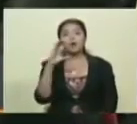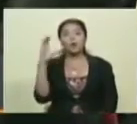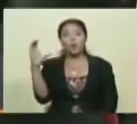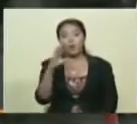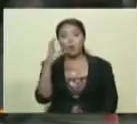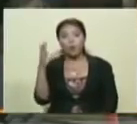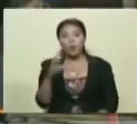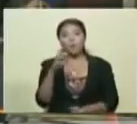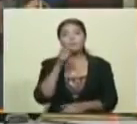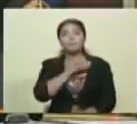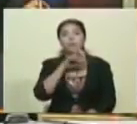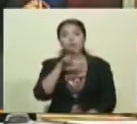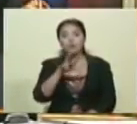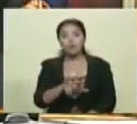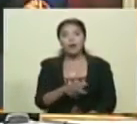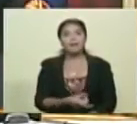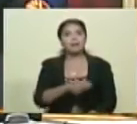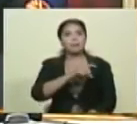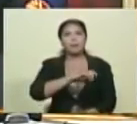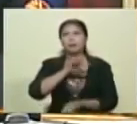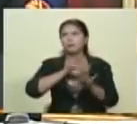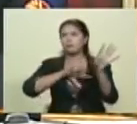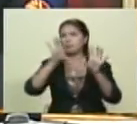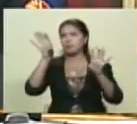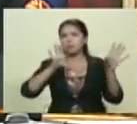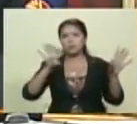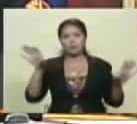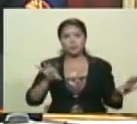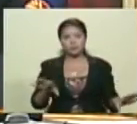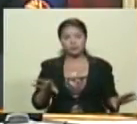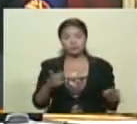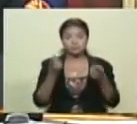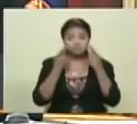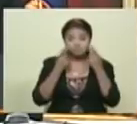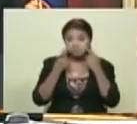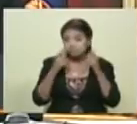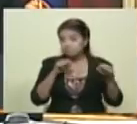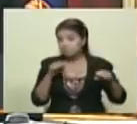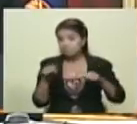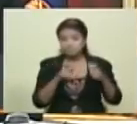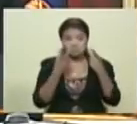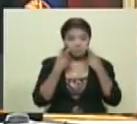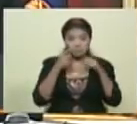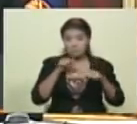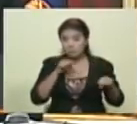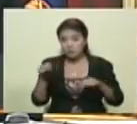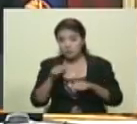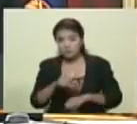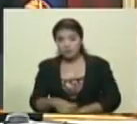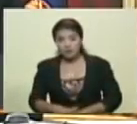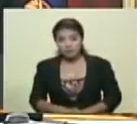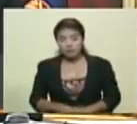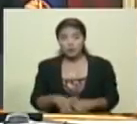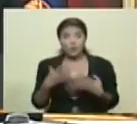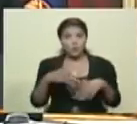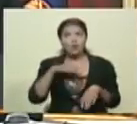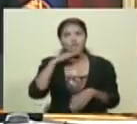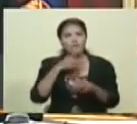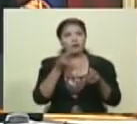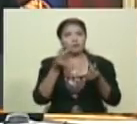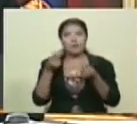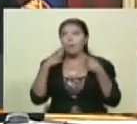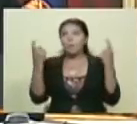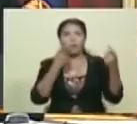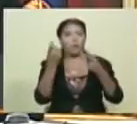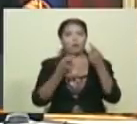Portugal, en España, están regados por el mundo. Y están activos, muy activos, con mucho dinero, buscando militares